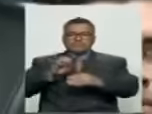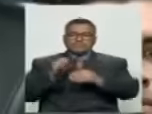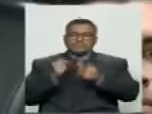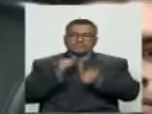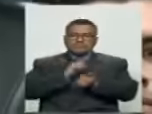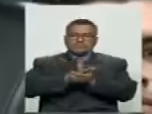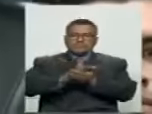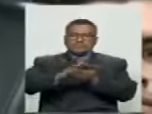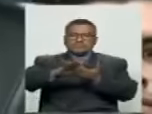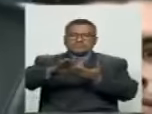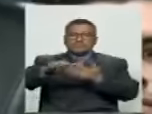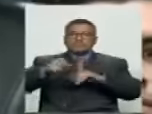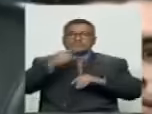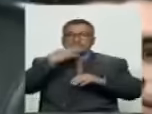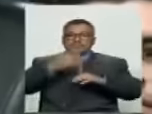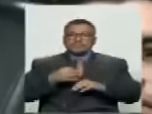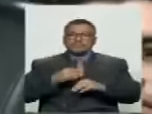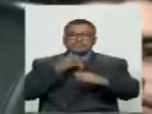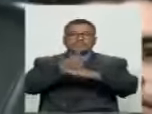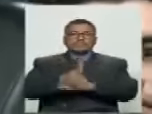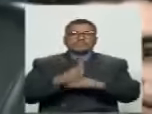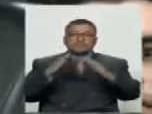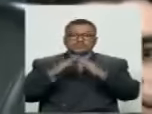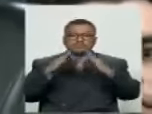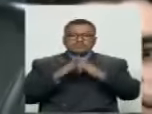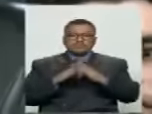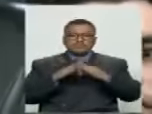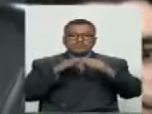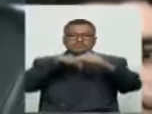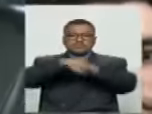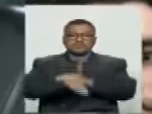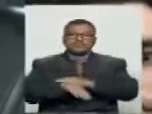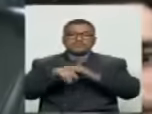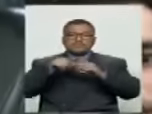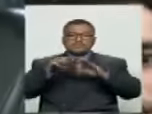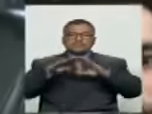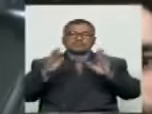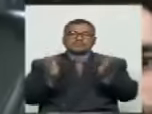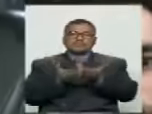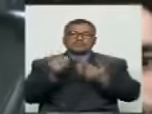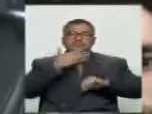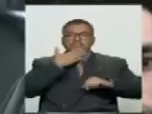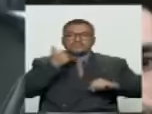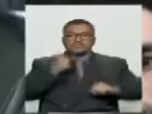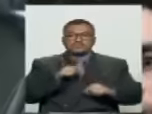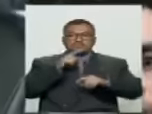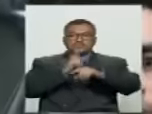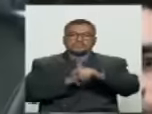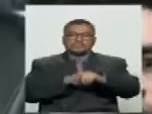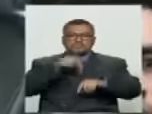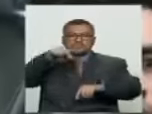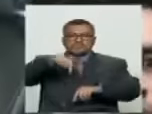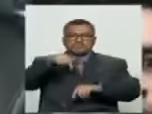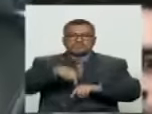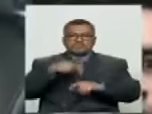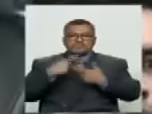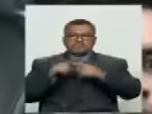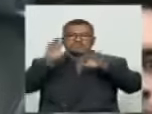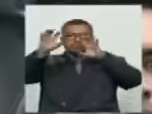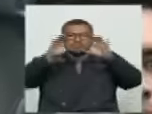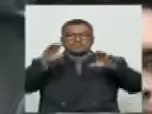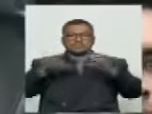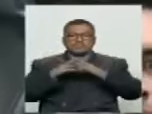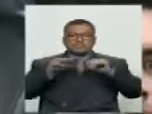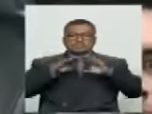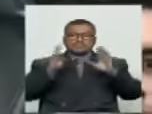gratuita, de calidad, el acceso a la vivienda, el acceso a un mundo mejor, en este momento, en otros países del